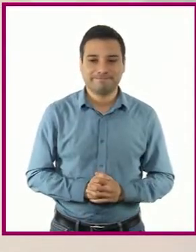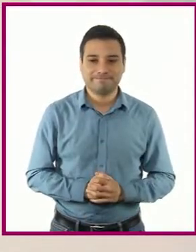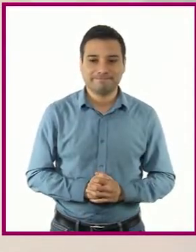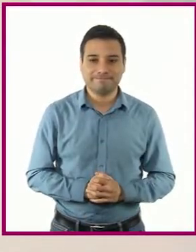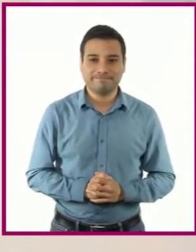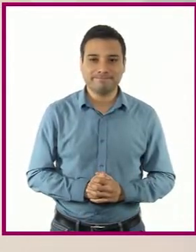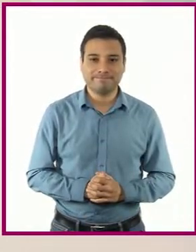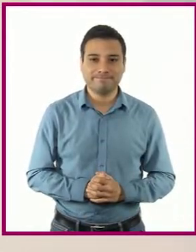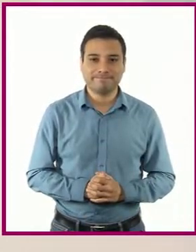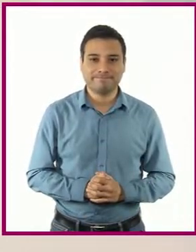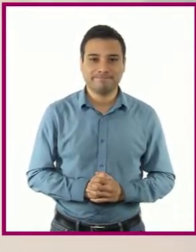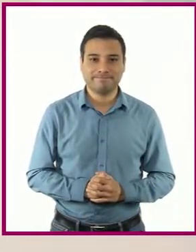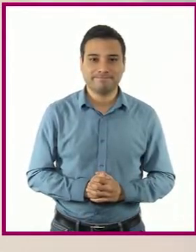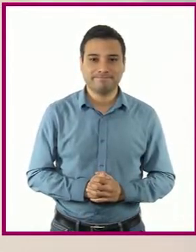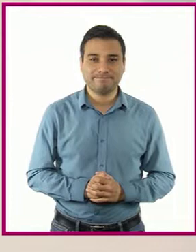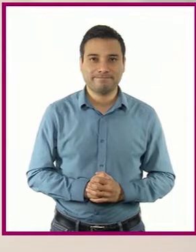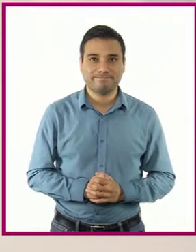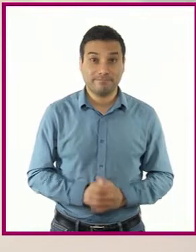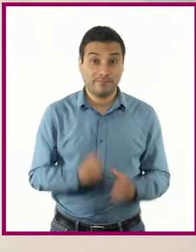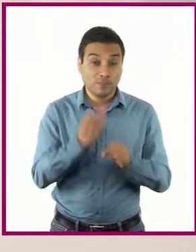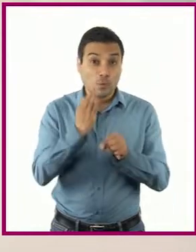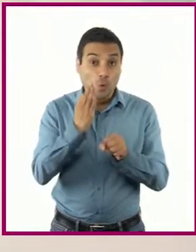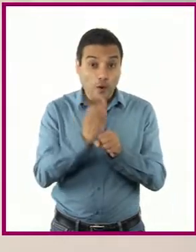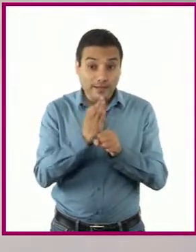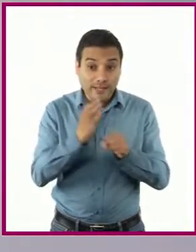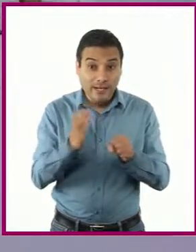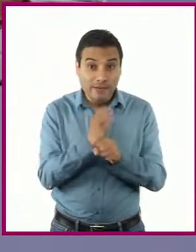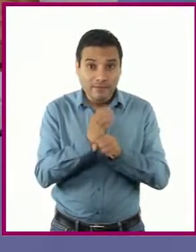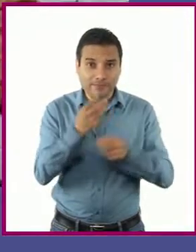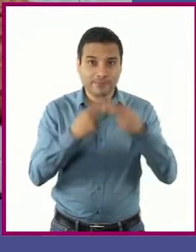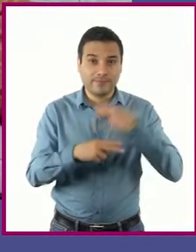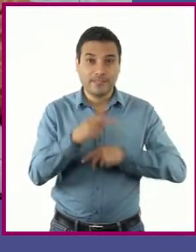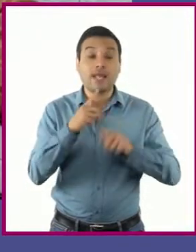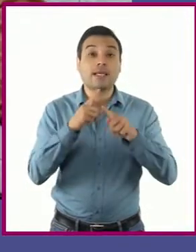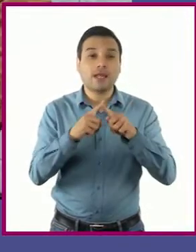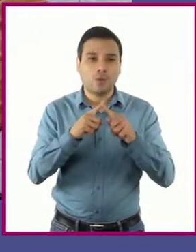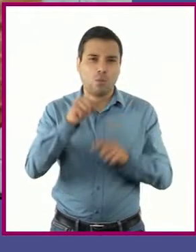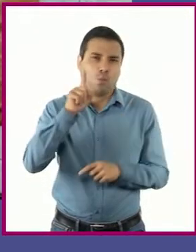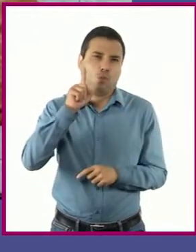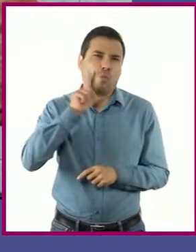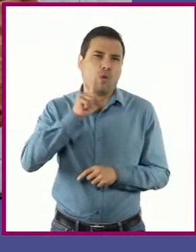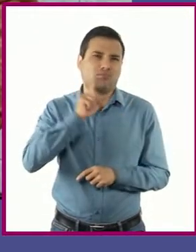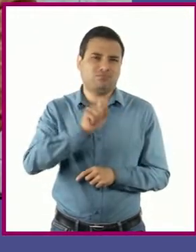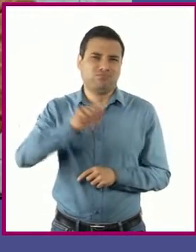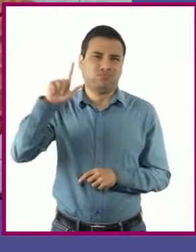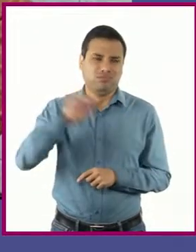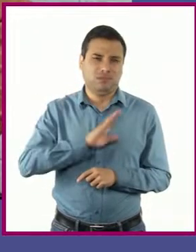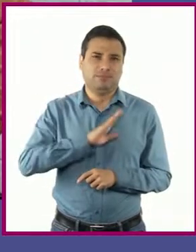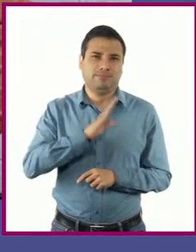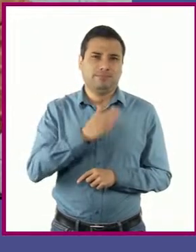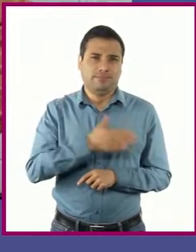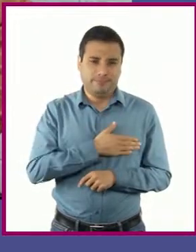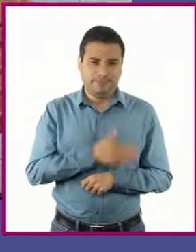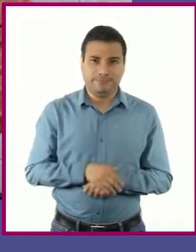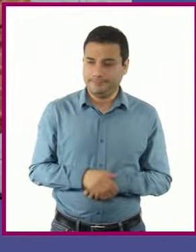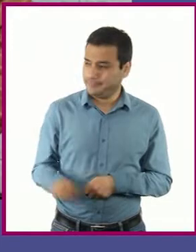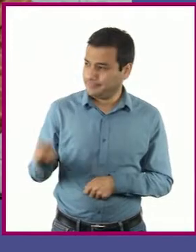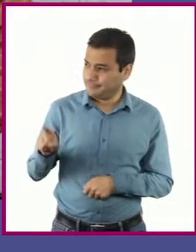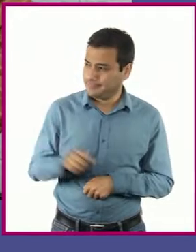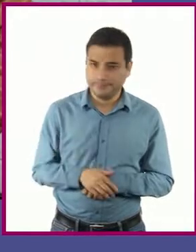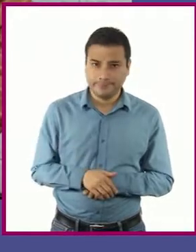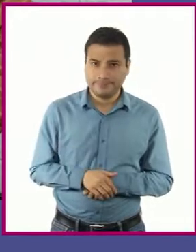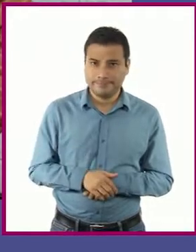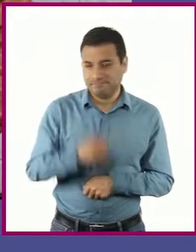Hoy en el Café de las Musas tenemos como invitados a la bibliotecaria y lexicógrafa española María Moliner, autora